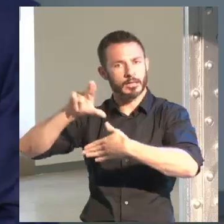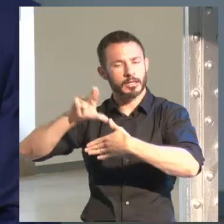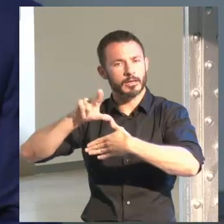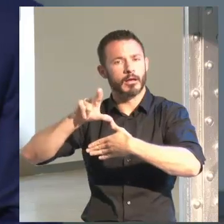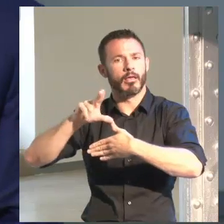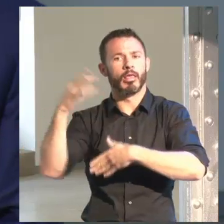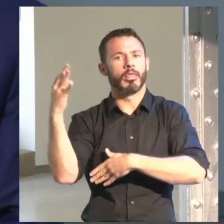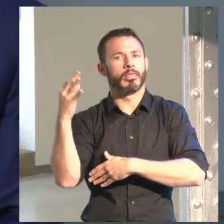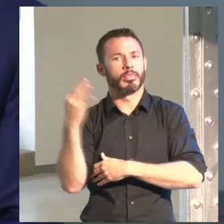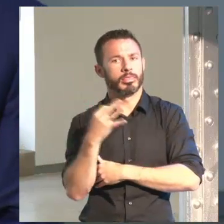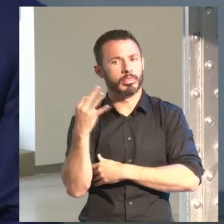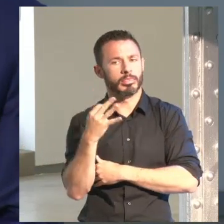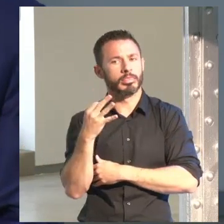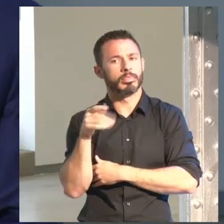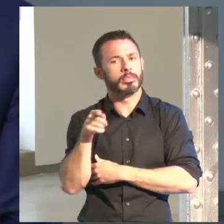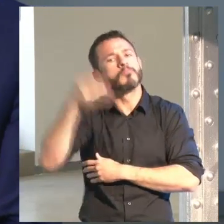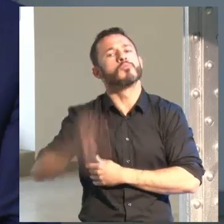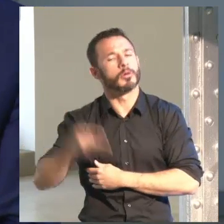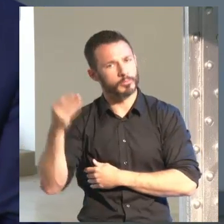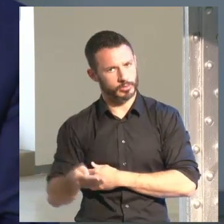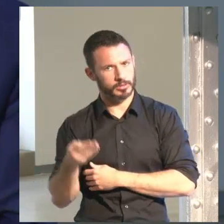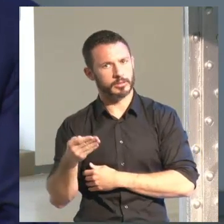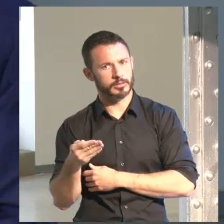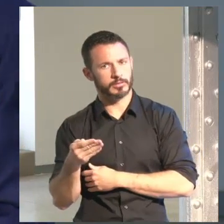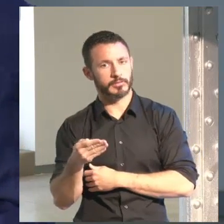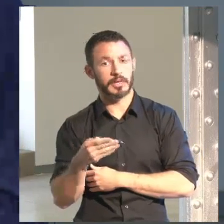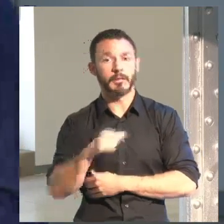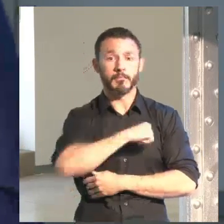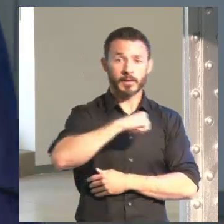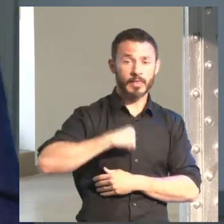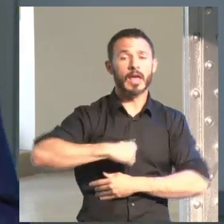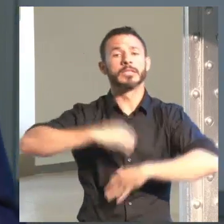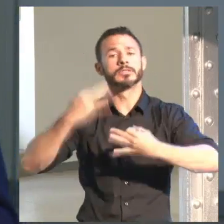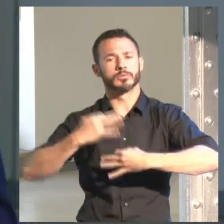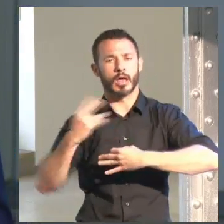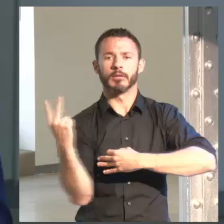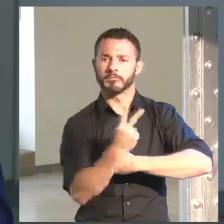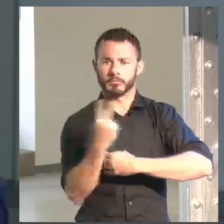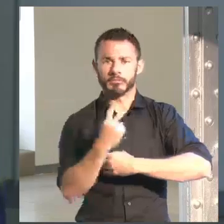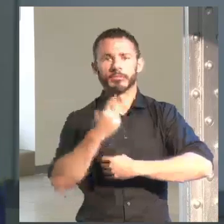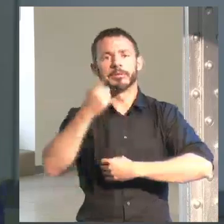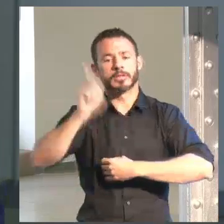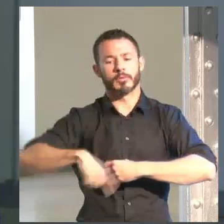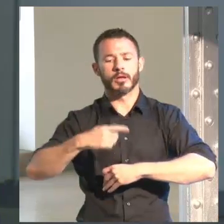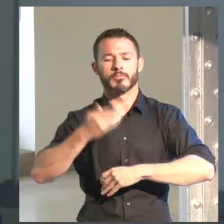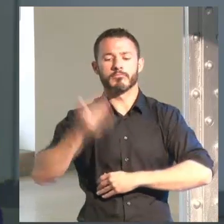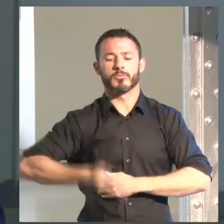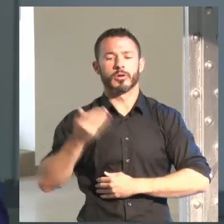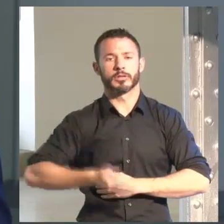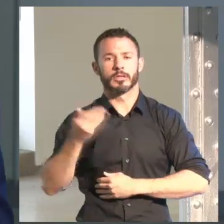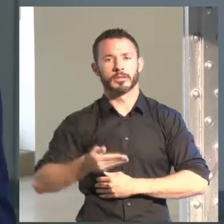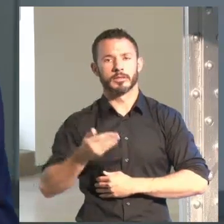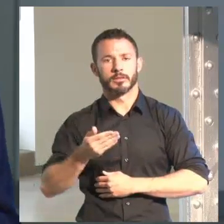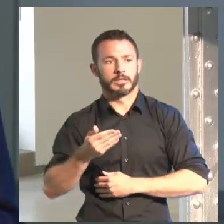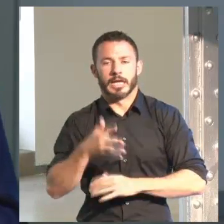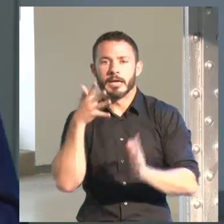Latina es fundamental. La privacidad y la seguridad son elementos también fundamentales y no hace falta